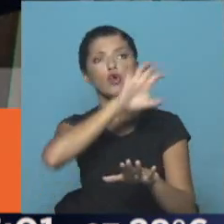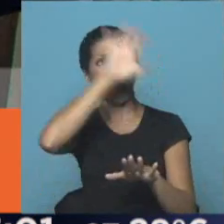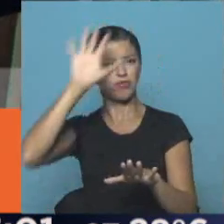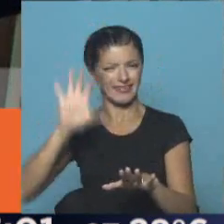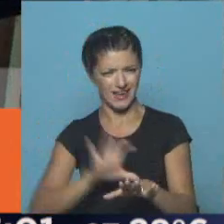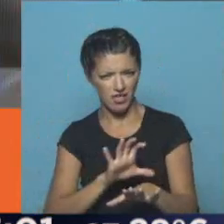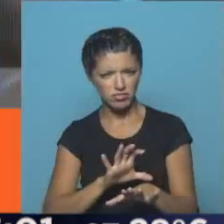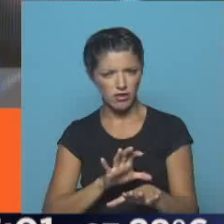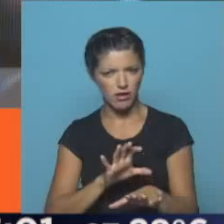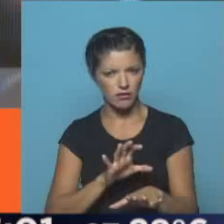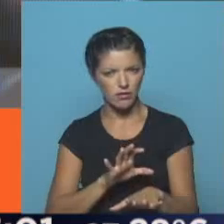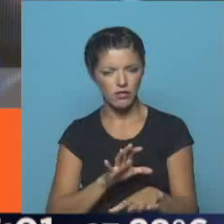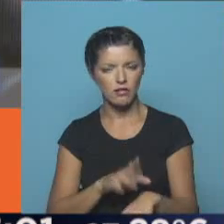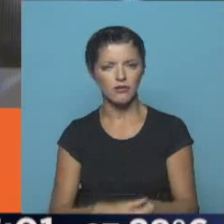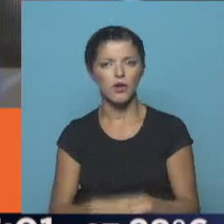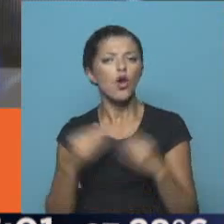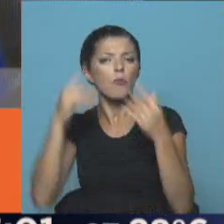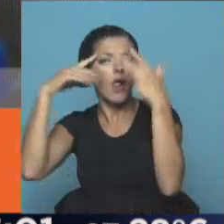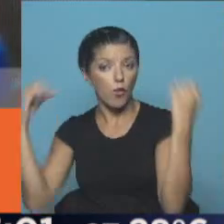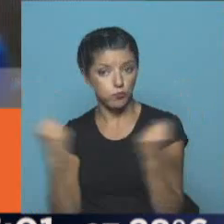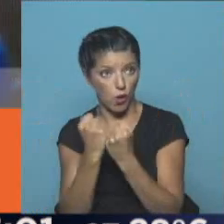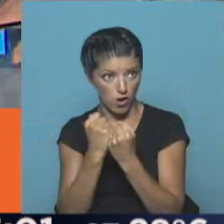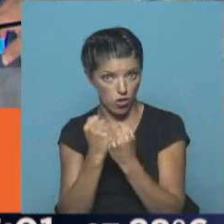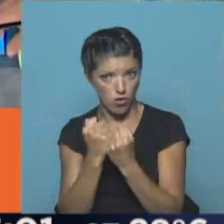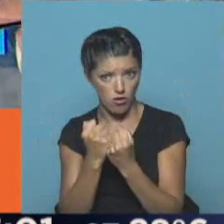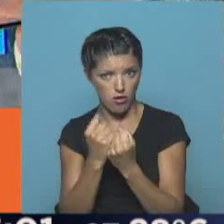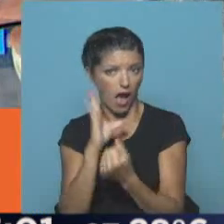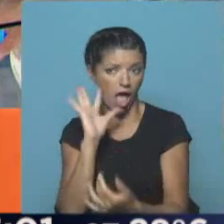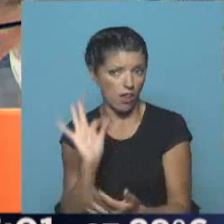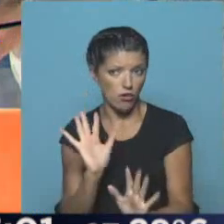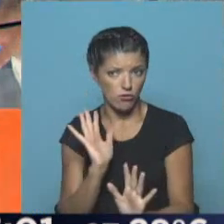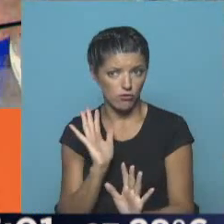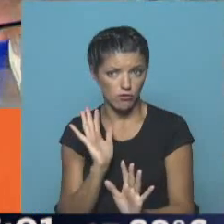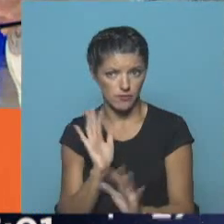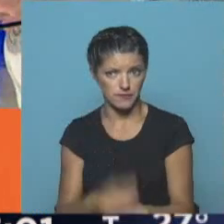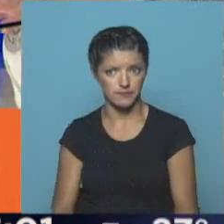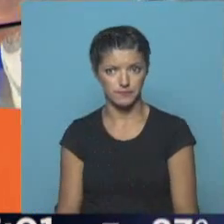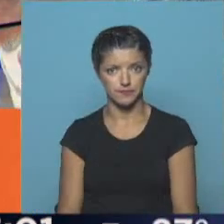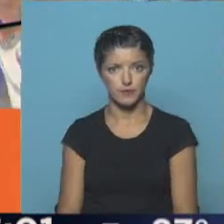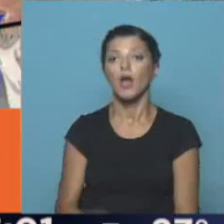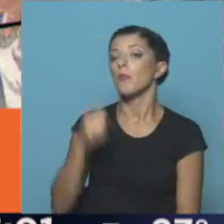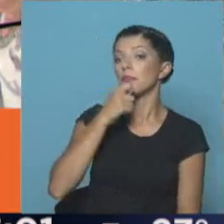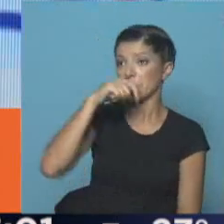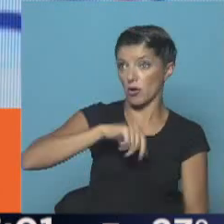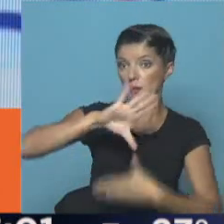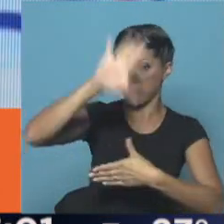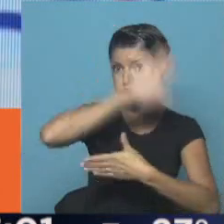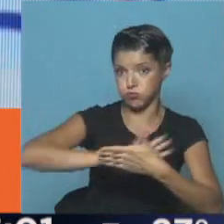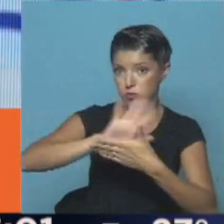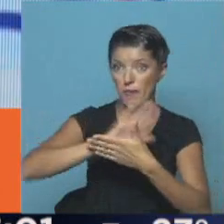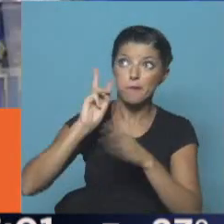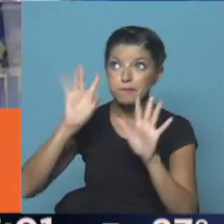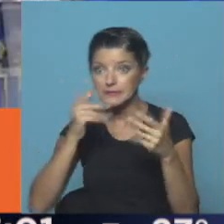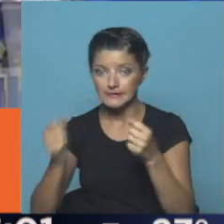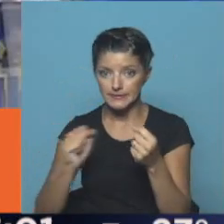otras regiones? ¿Qué pasa con los acuerdos? Algo que tiene, digamos, que en donde nuestra región particularmente tiene expectativas, ¿no?